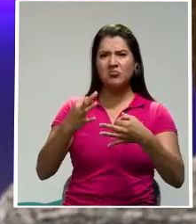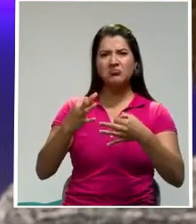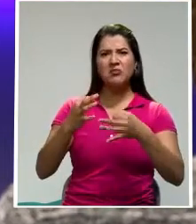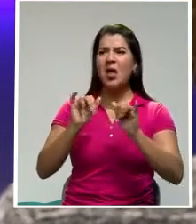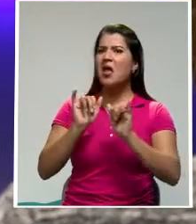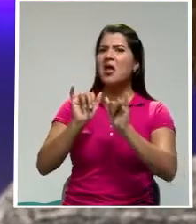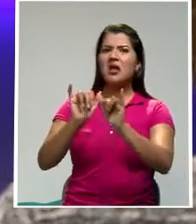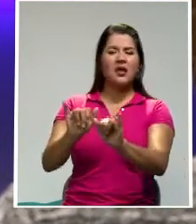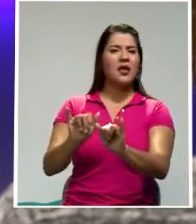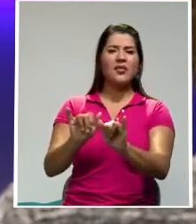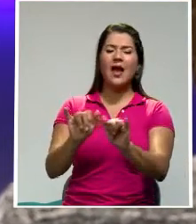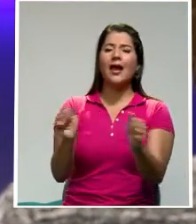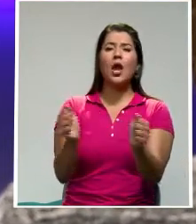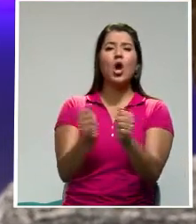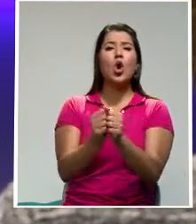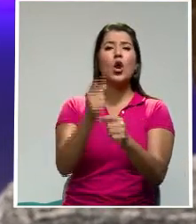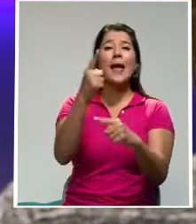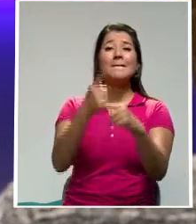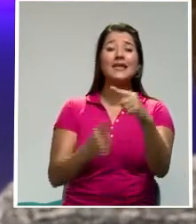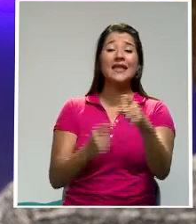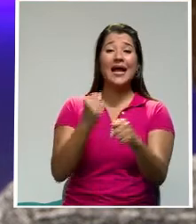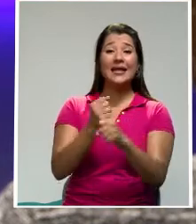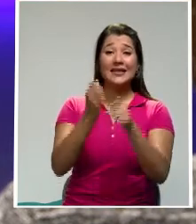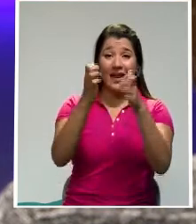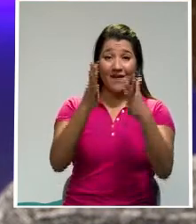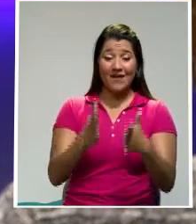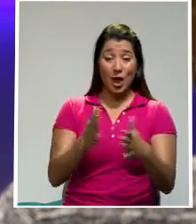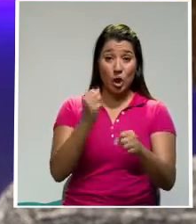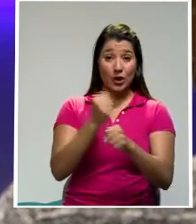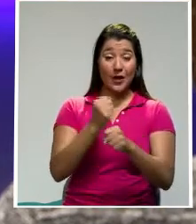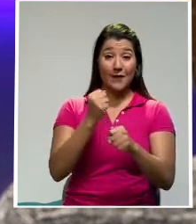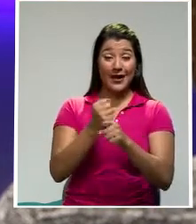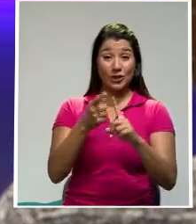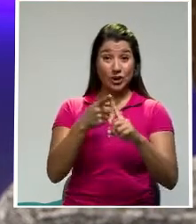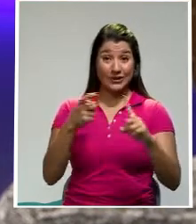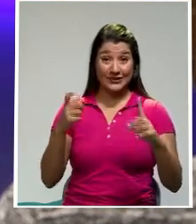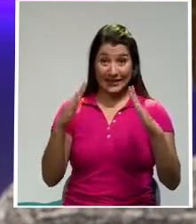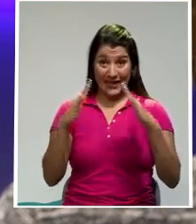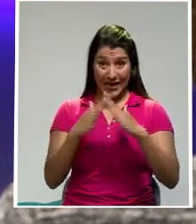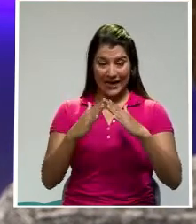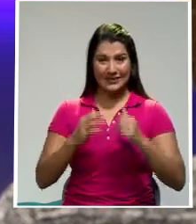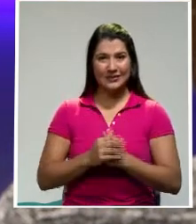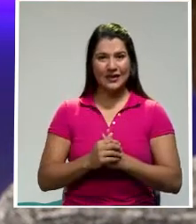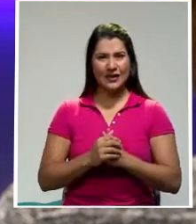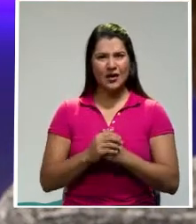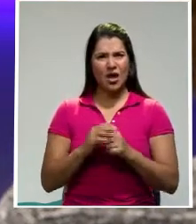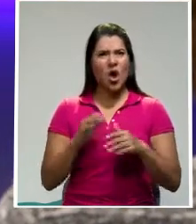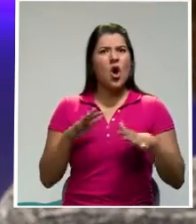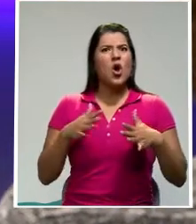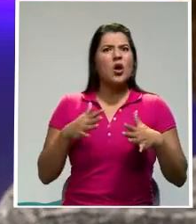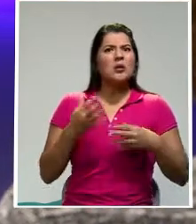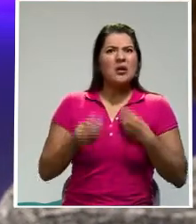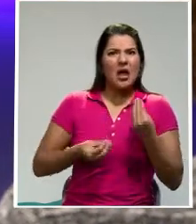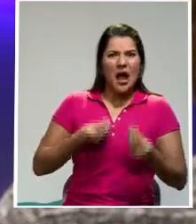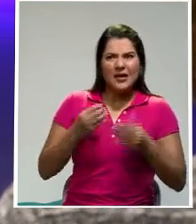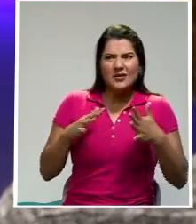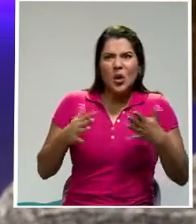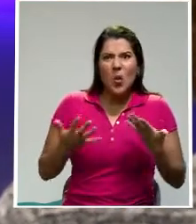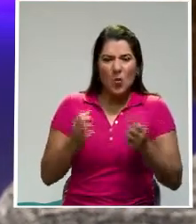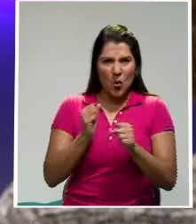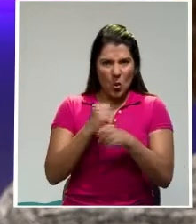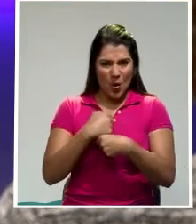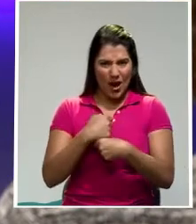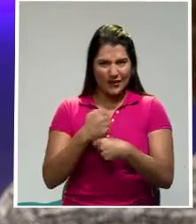con prácticamente la mitad de la planilla en modo de teletrabajo. ¿Cómo lo están haciendo? ¿Qué